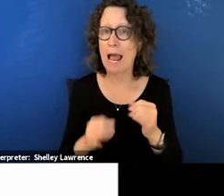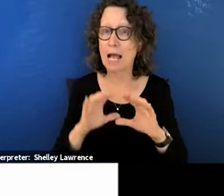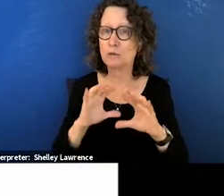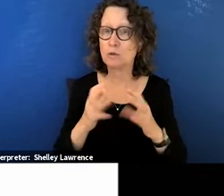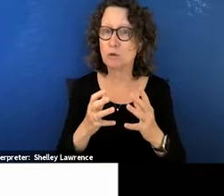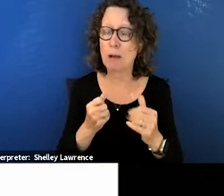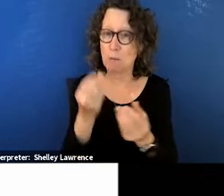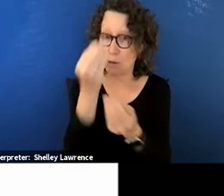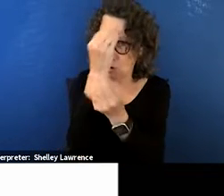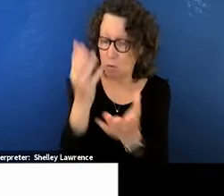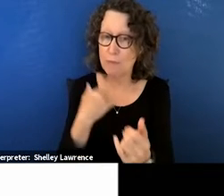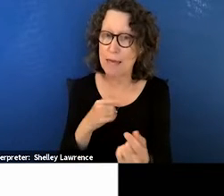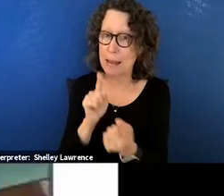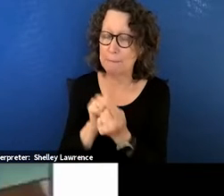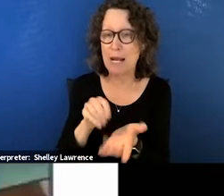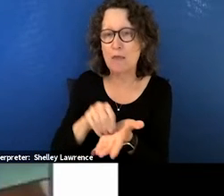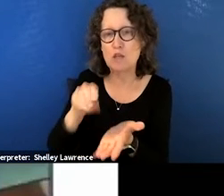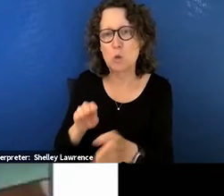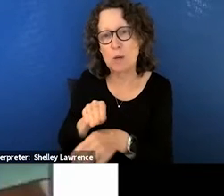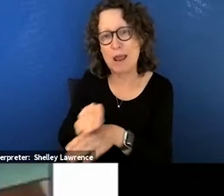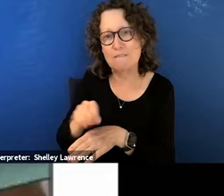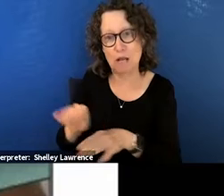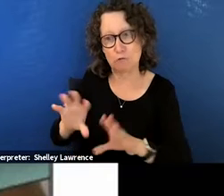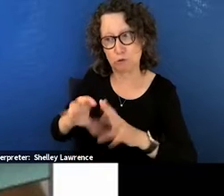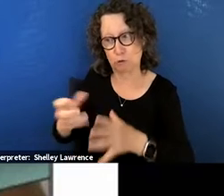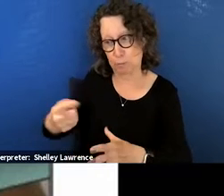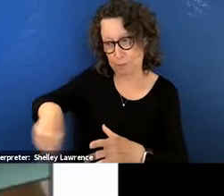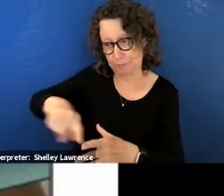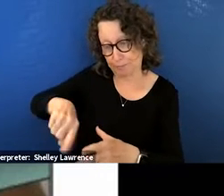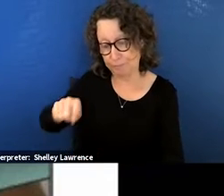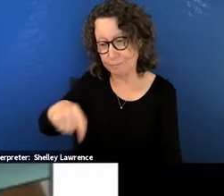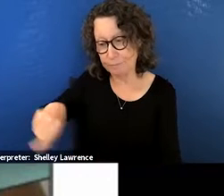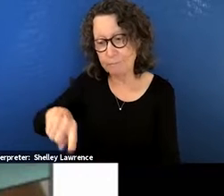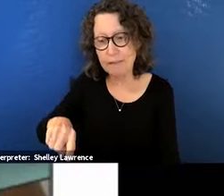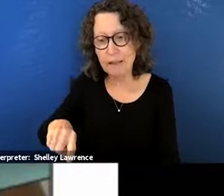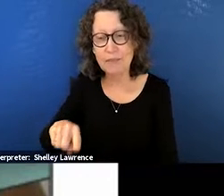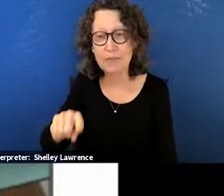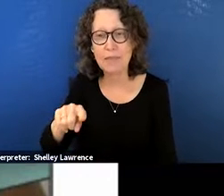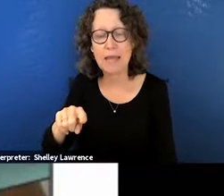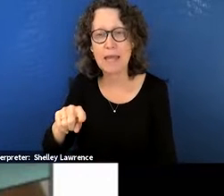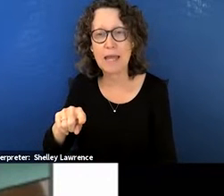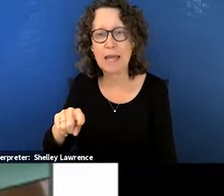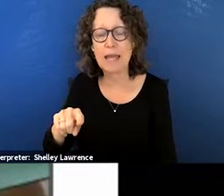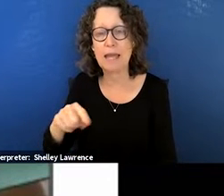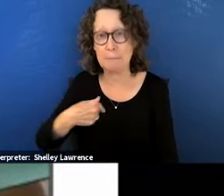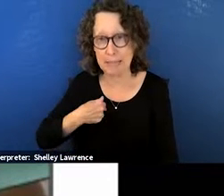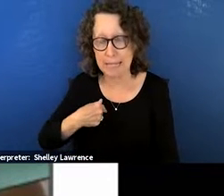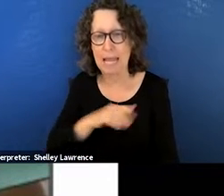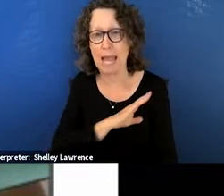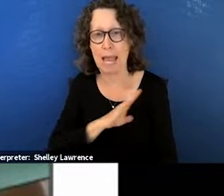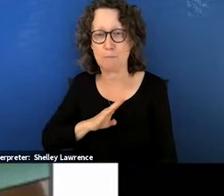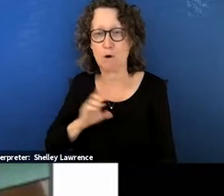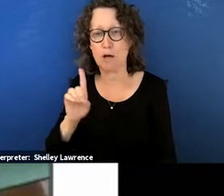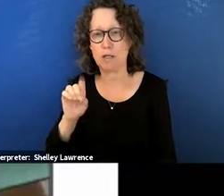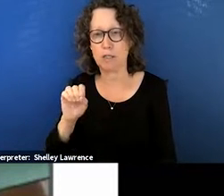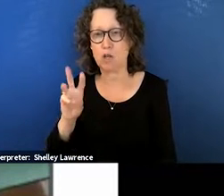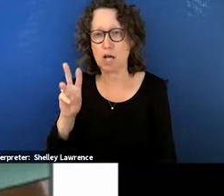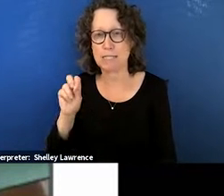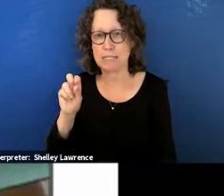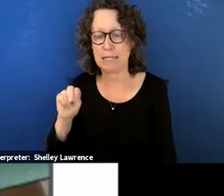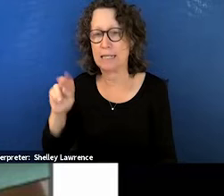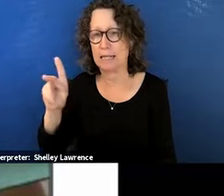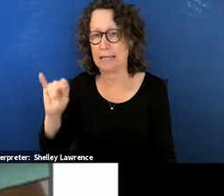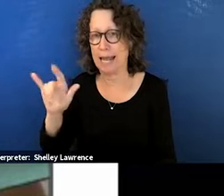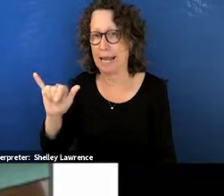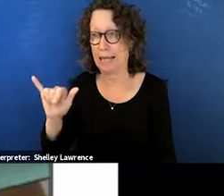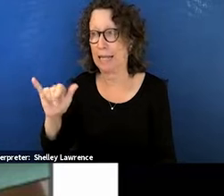El último grupo que quiero reportar es que me reuní con el Comité Asesor de Estudiantes, que está conformado por mí y por